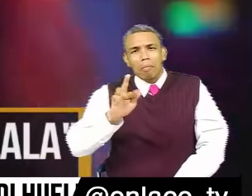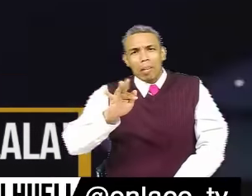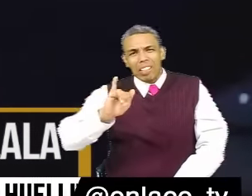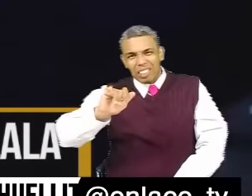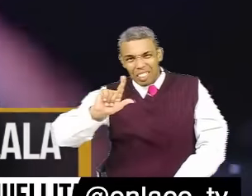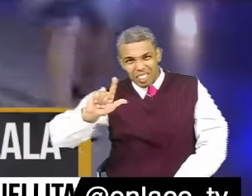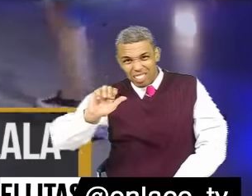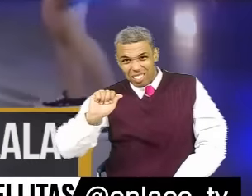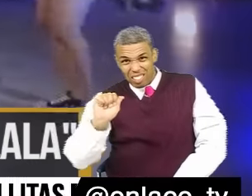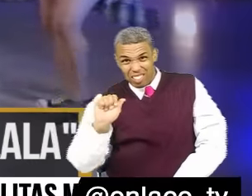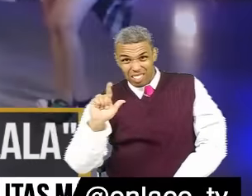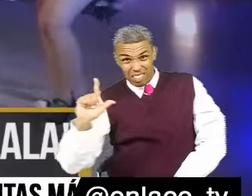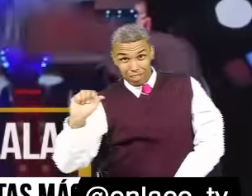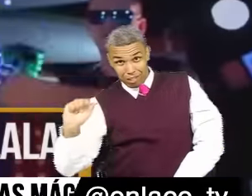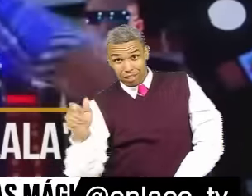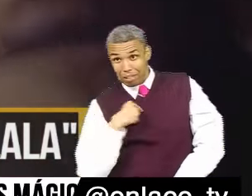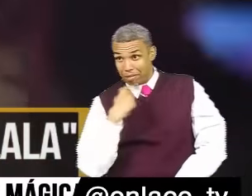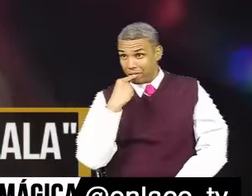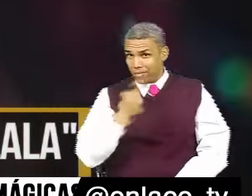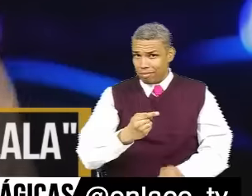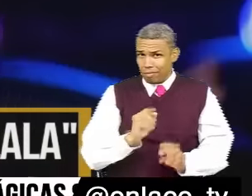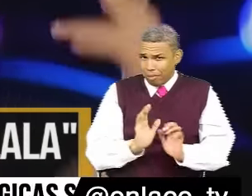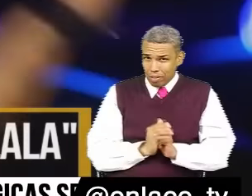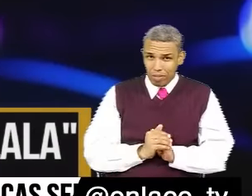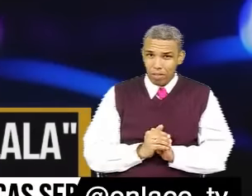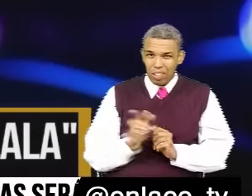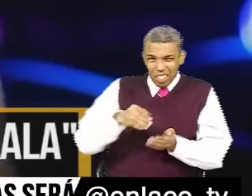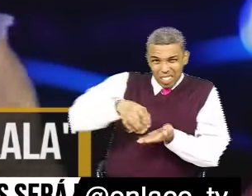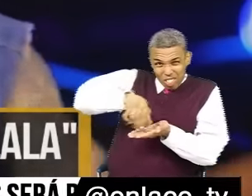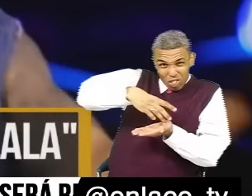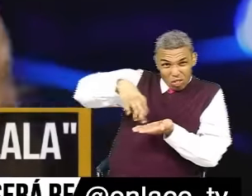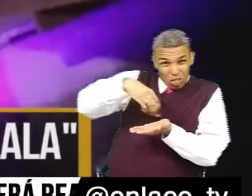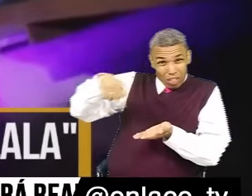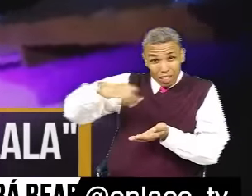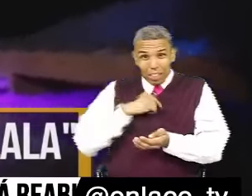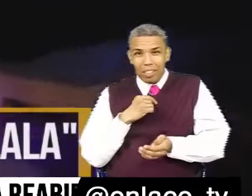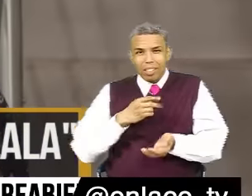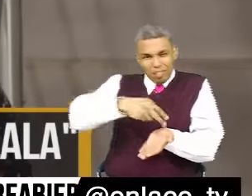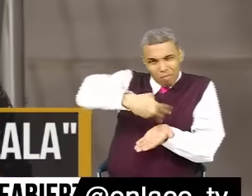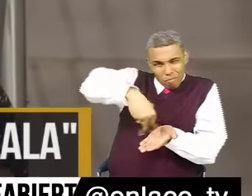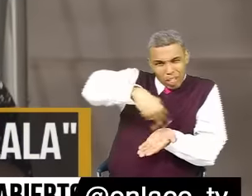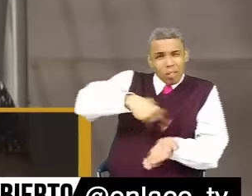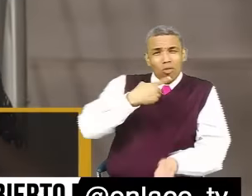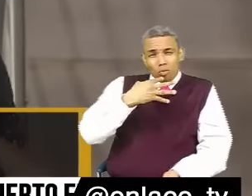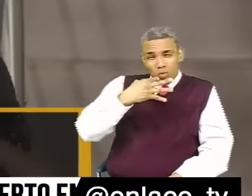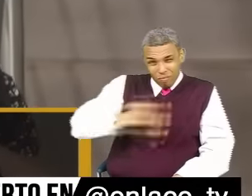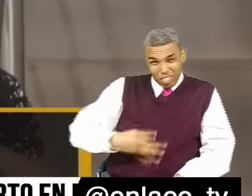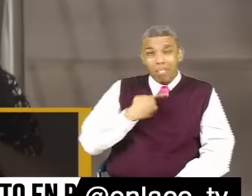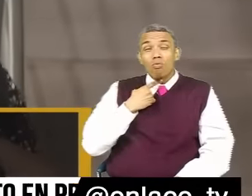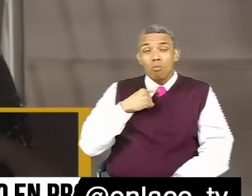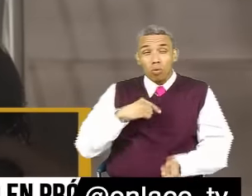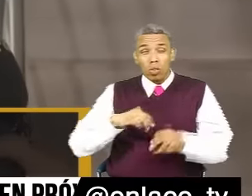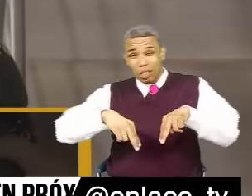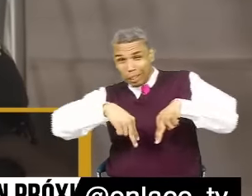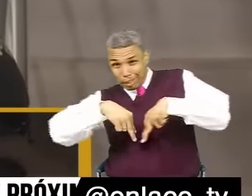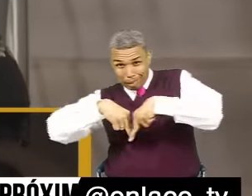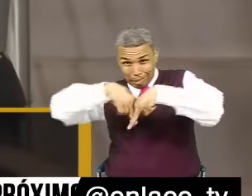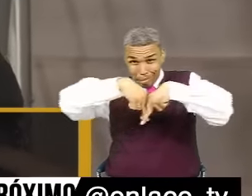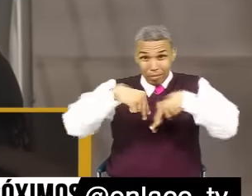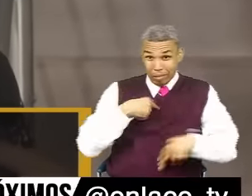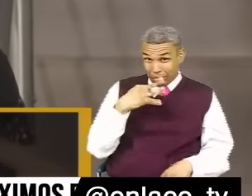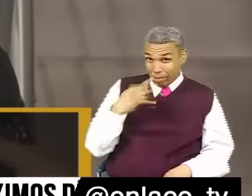boca de un santandereano, se arriesga para demostrar que en esta tierra también se hace buena música. Bueno, esta canción va dedicada a